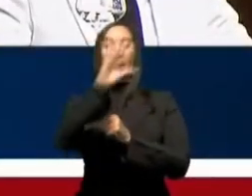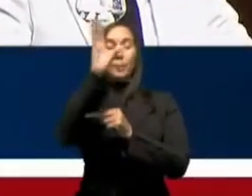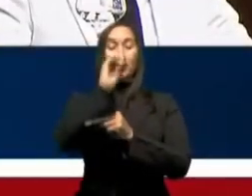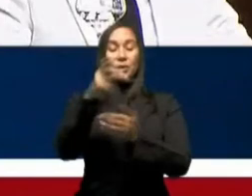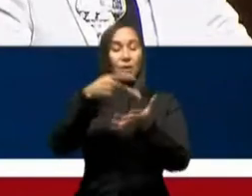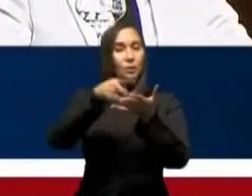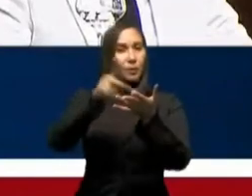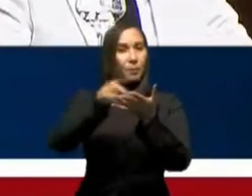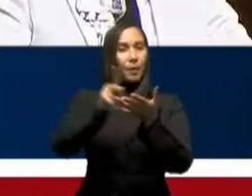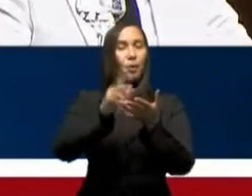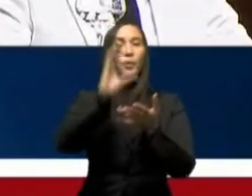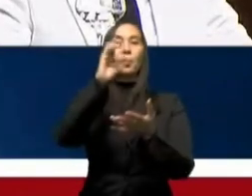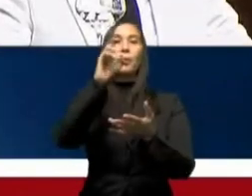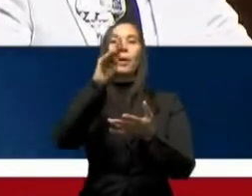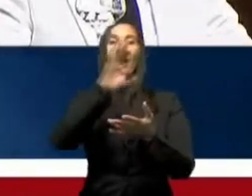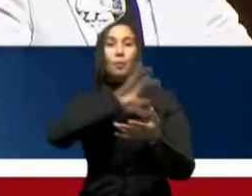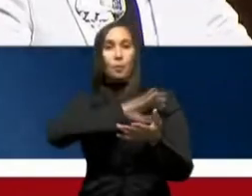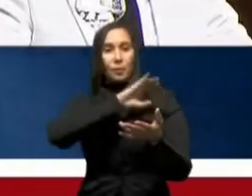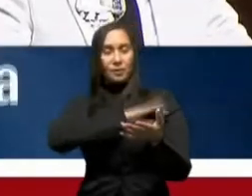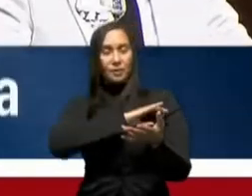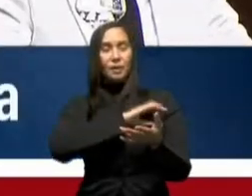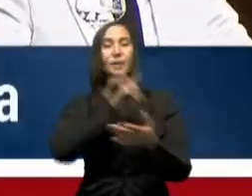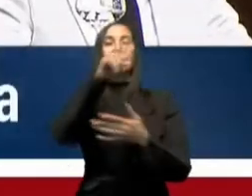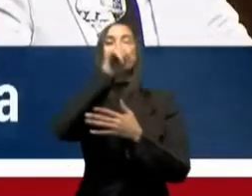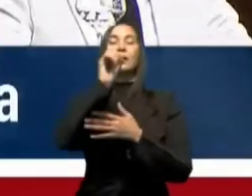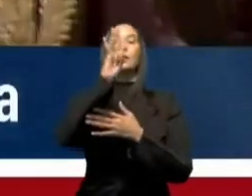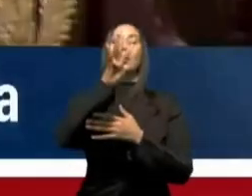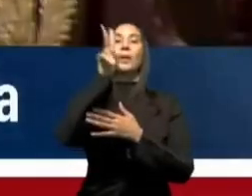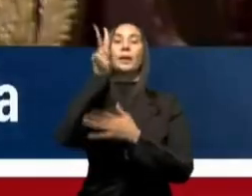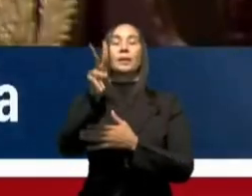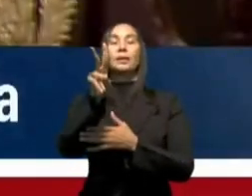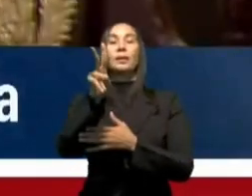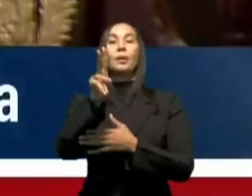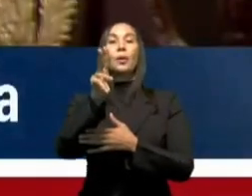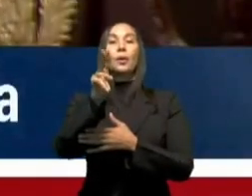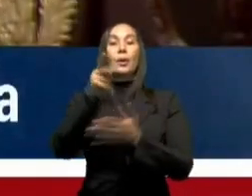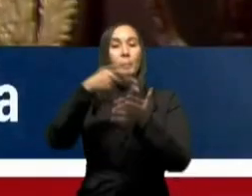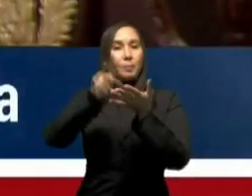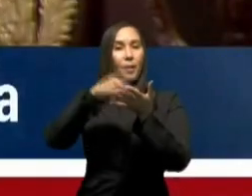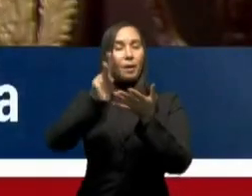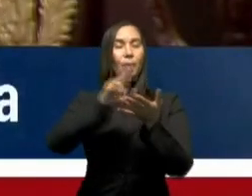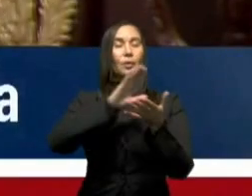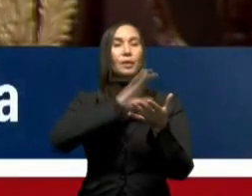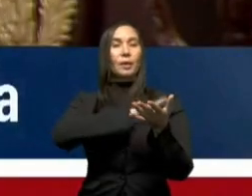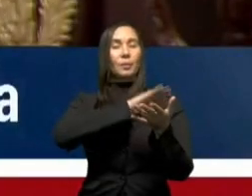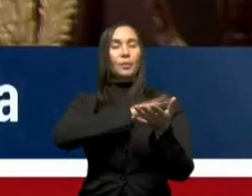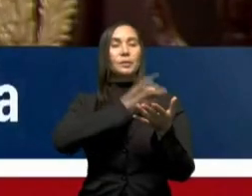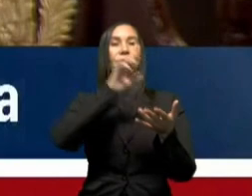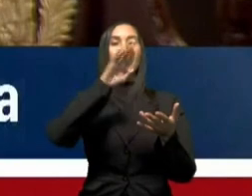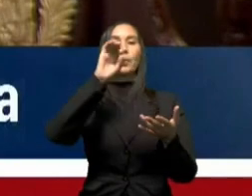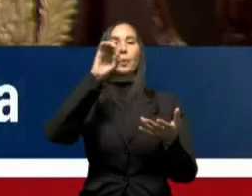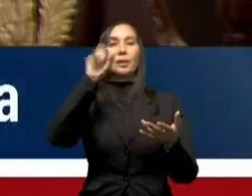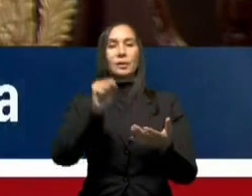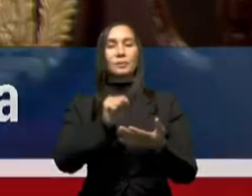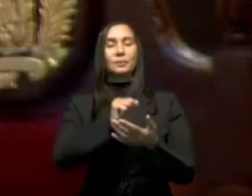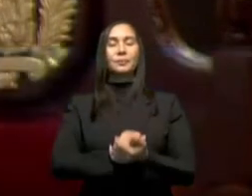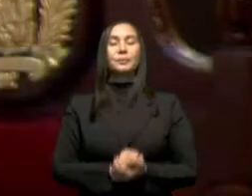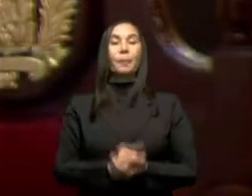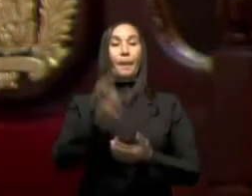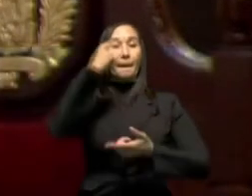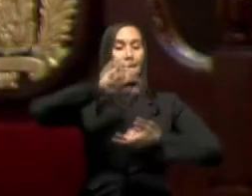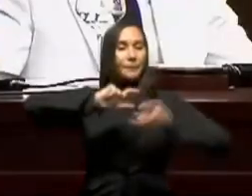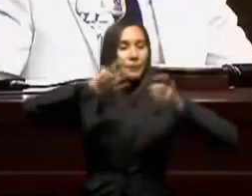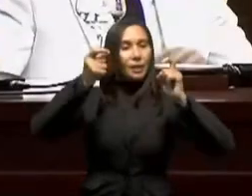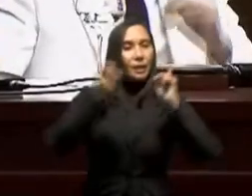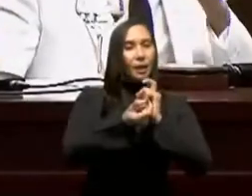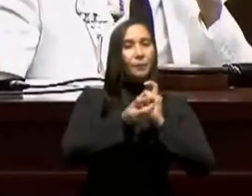126% el salario de un cabo y un 142% el salario de la policía, de un raso de la policía. Pero la